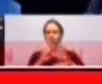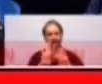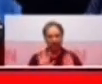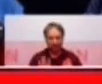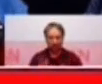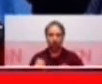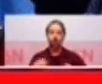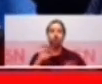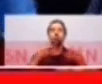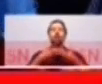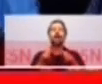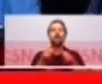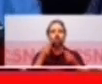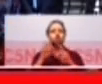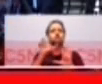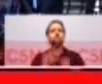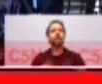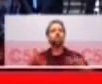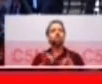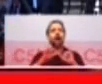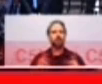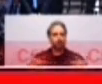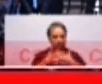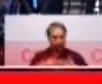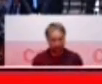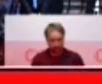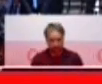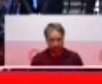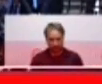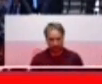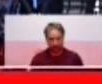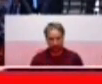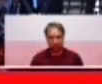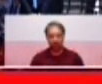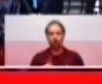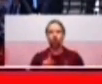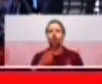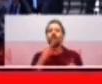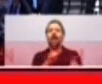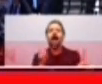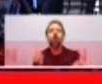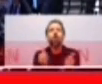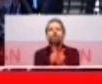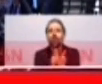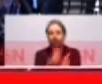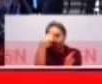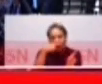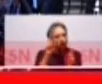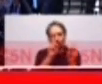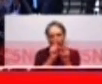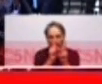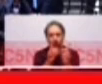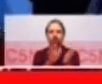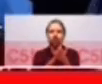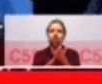si no hay una recomposición de ingresos real toda esta transferencia tiene un límite porque quizás algunos la pueden bancar pero pero yo siento que las enormes mayorías no pueden